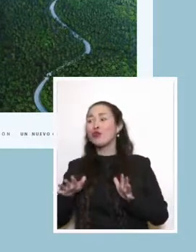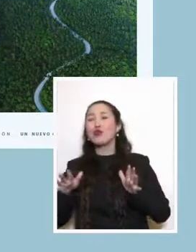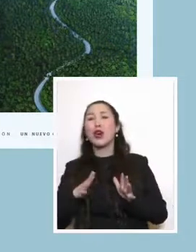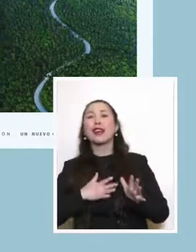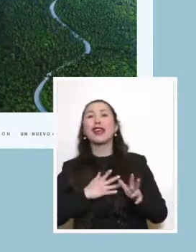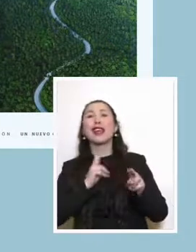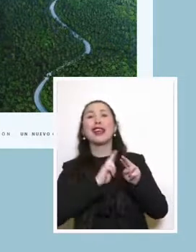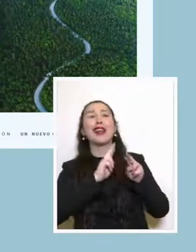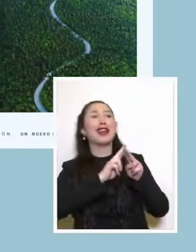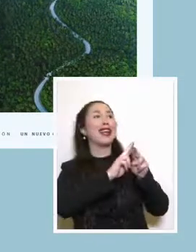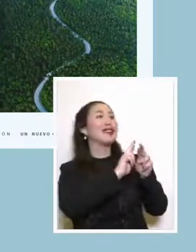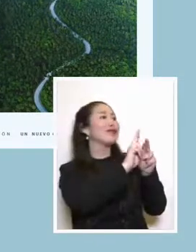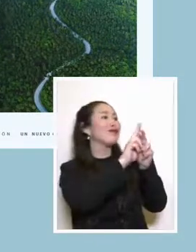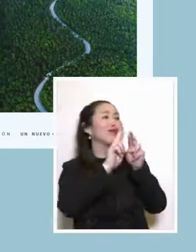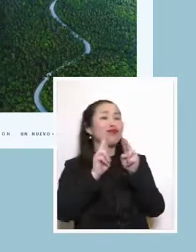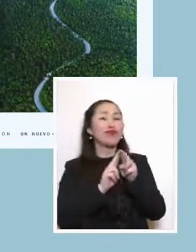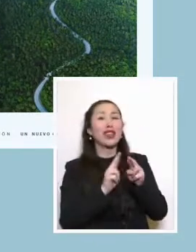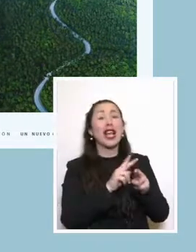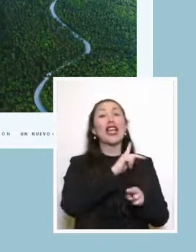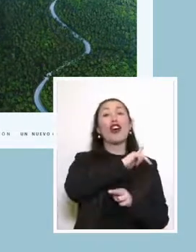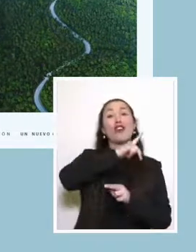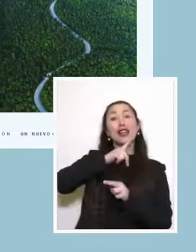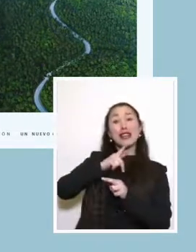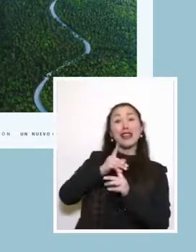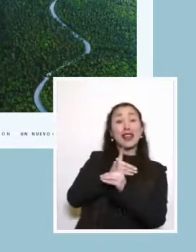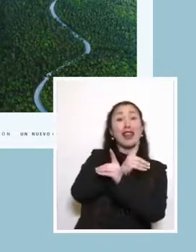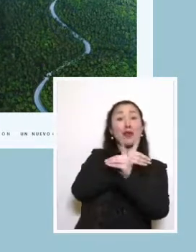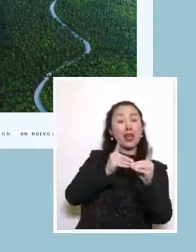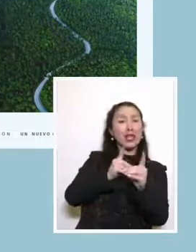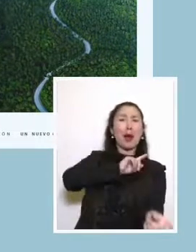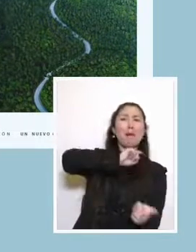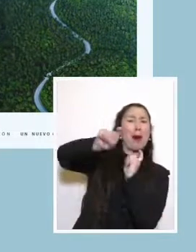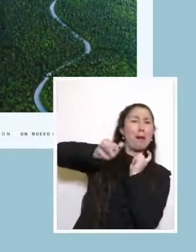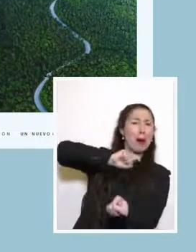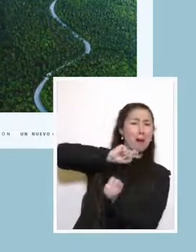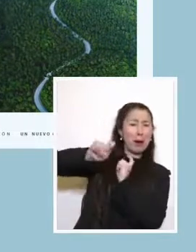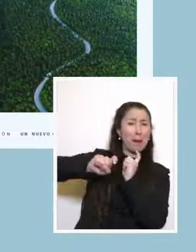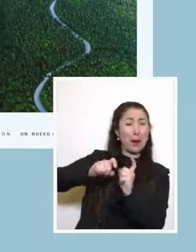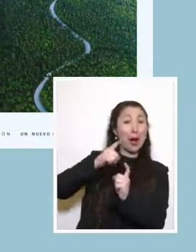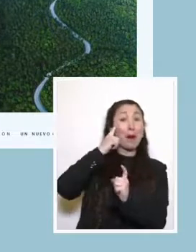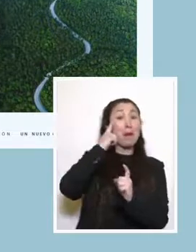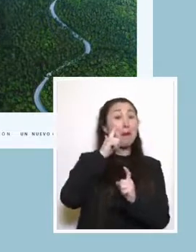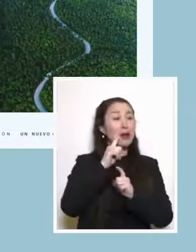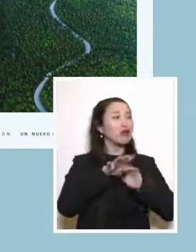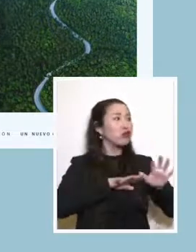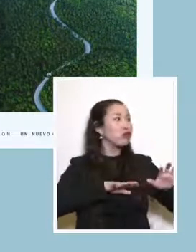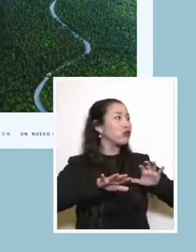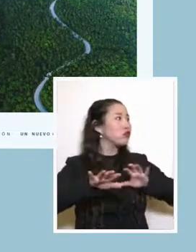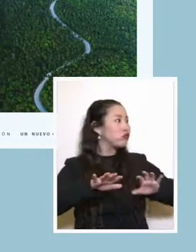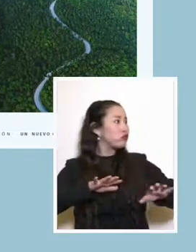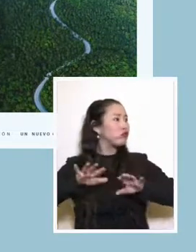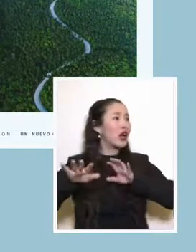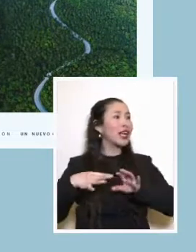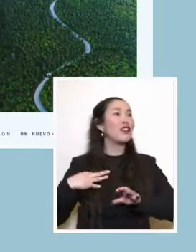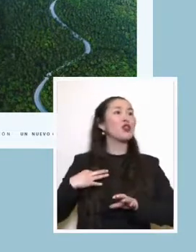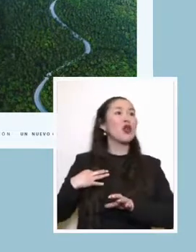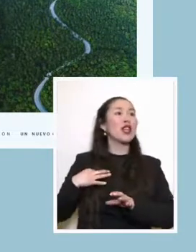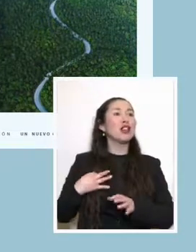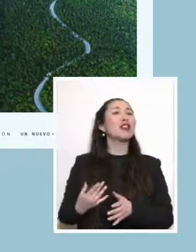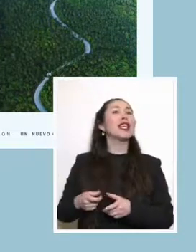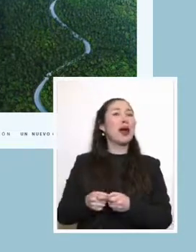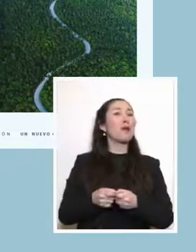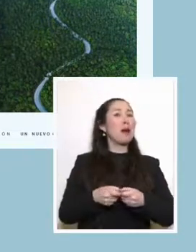La gobernanza democrática está siendo atacada, pero la movilización ciudadana está